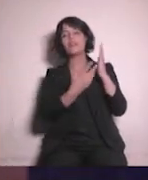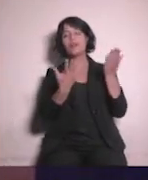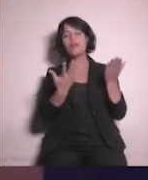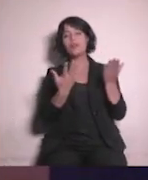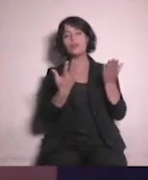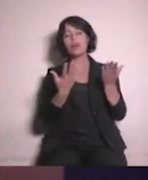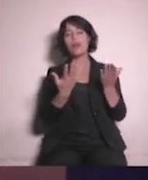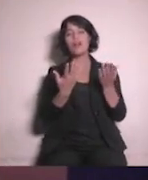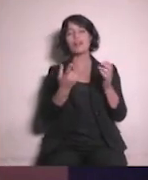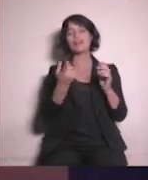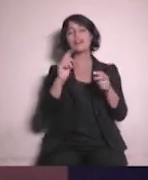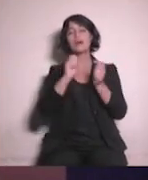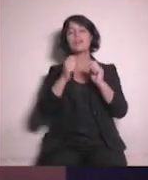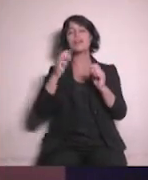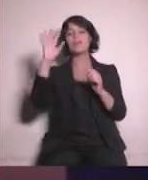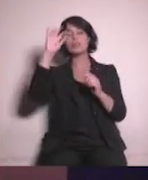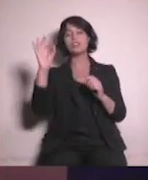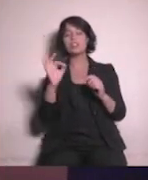tasa de cotización,